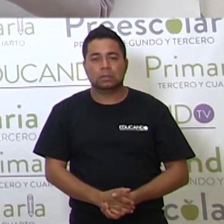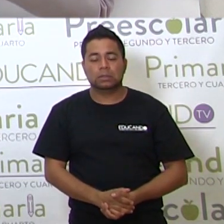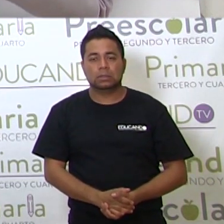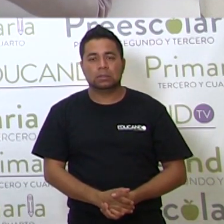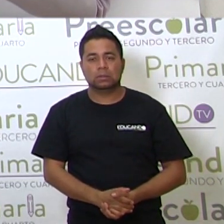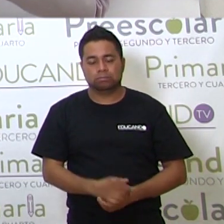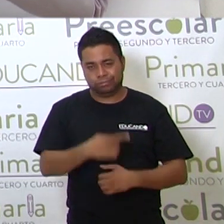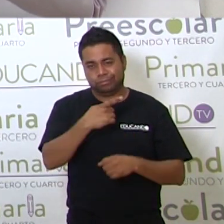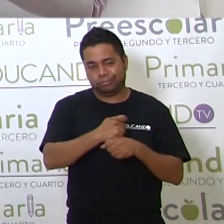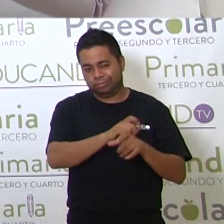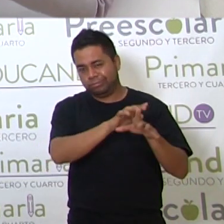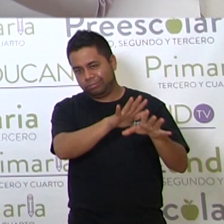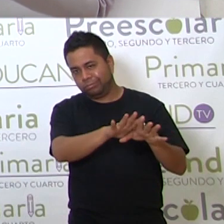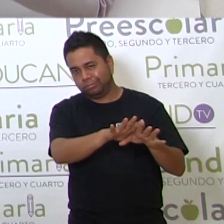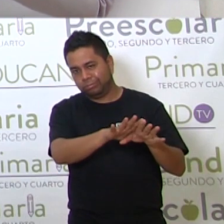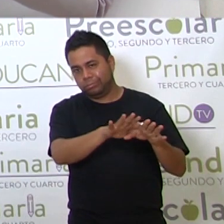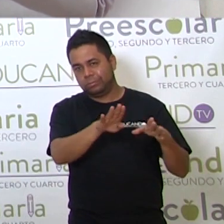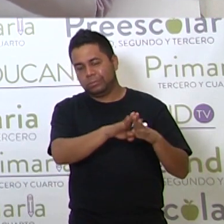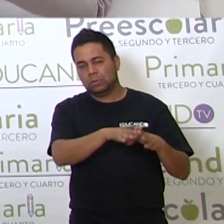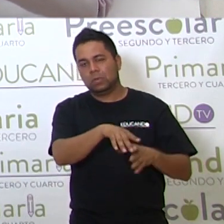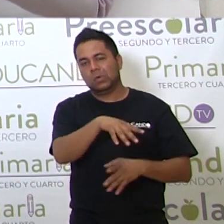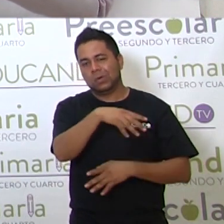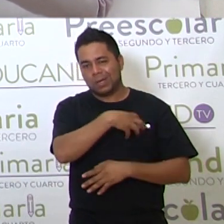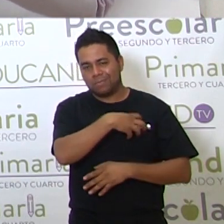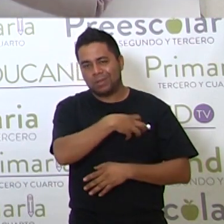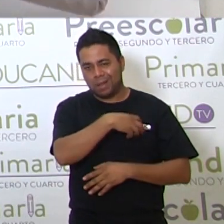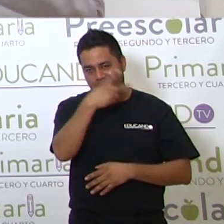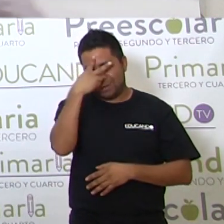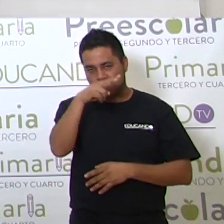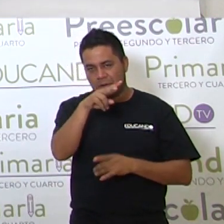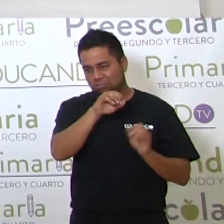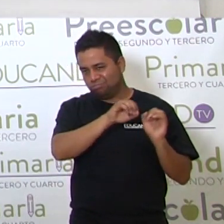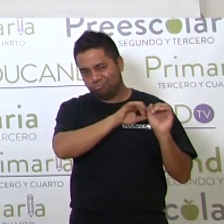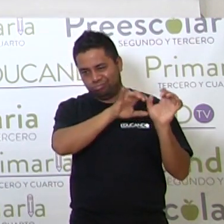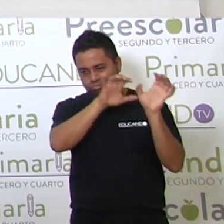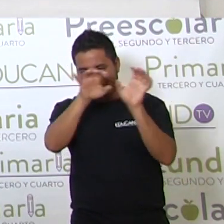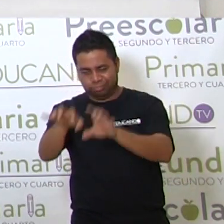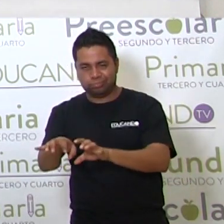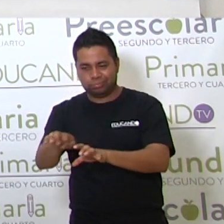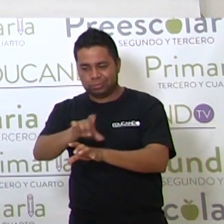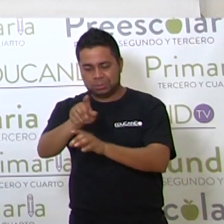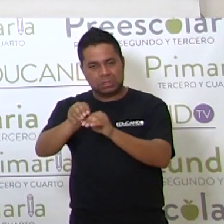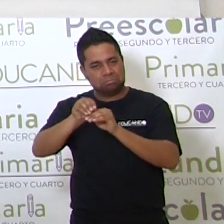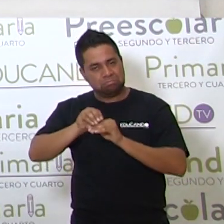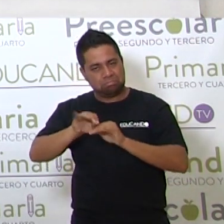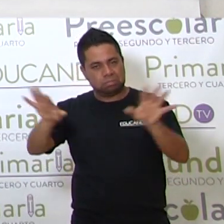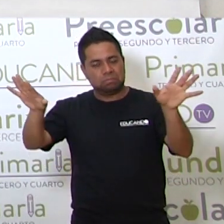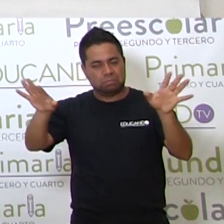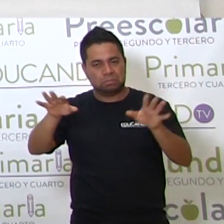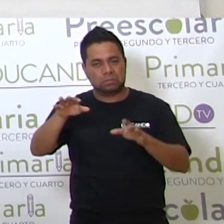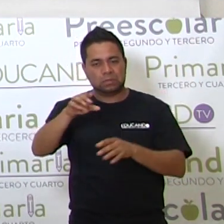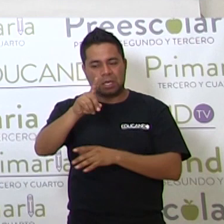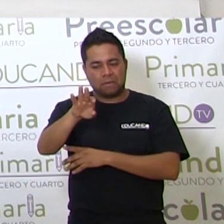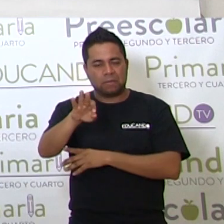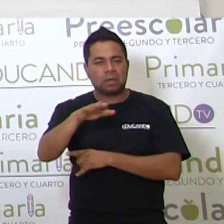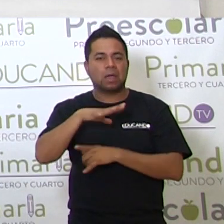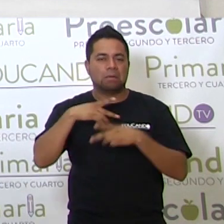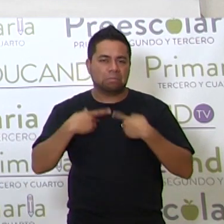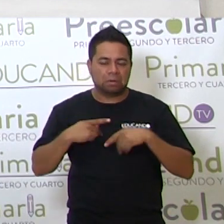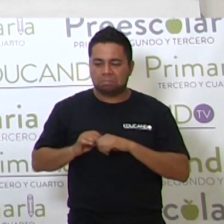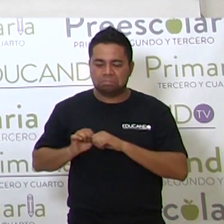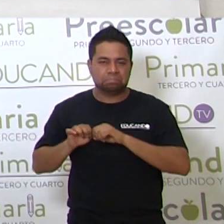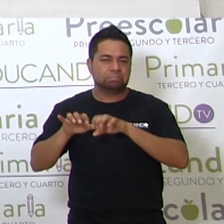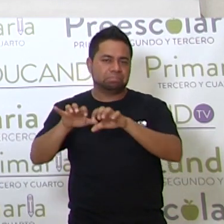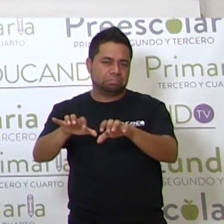primeramente, ya saben, como es la capital es el Distrito Federal, pues es donde converge mucha gente